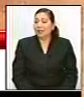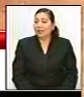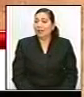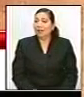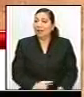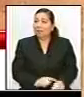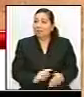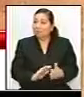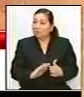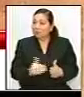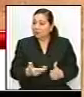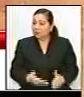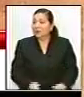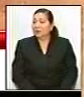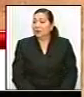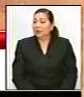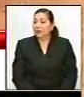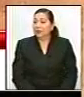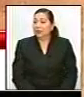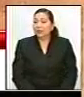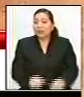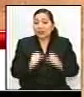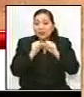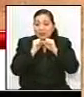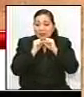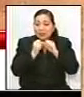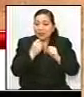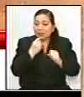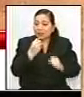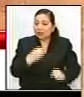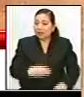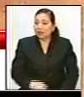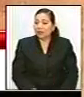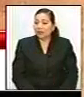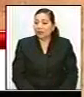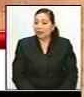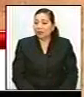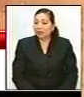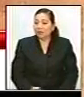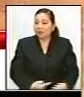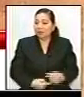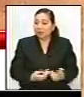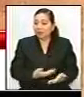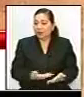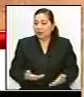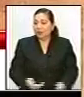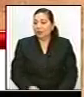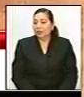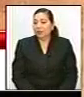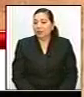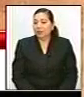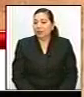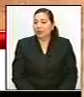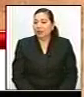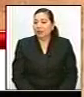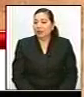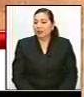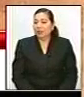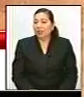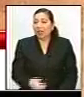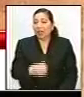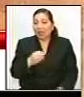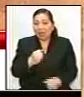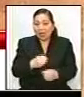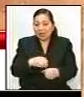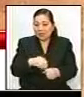rato salió la secretaria y nos dijo, un cinquito que ya van a pasar. Una mesa con sus gaseosas